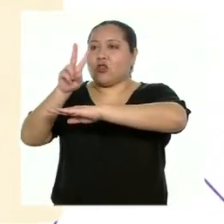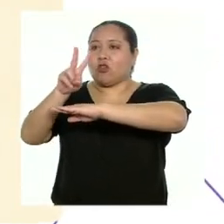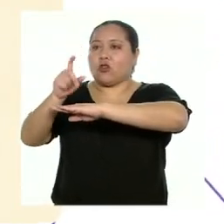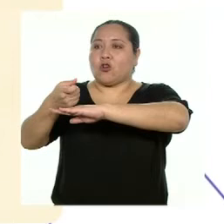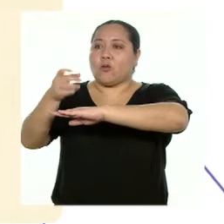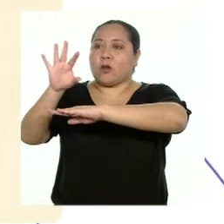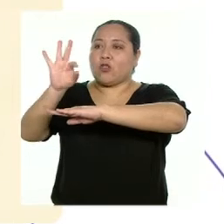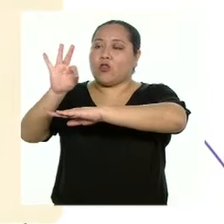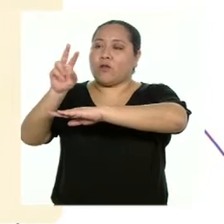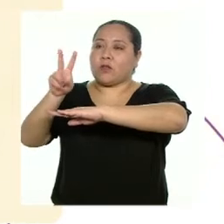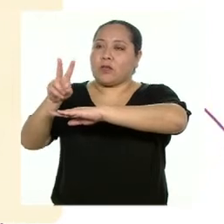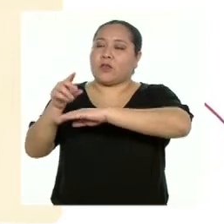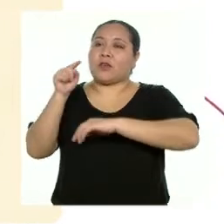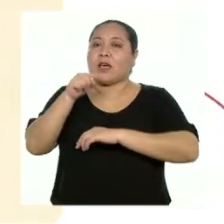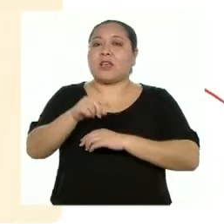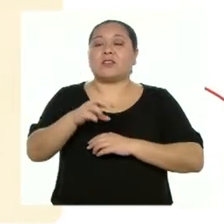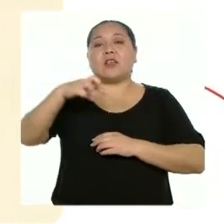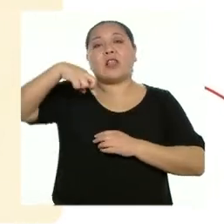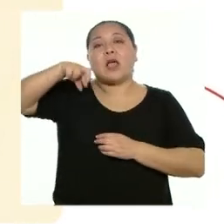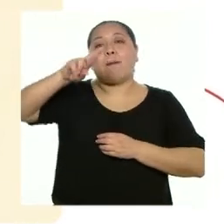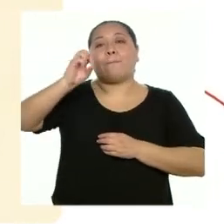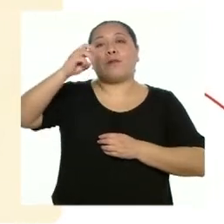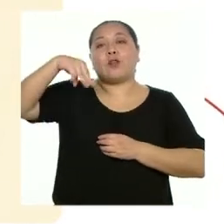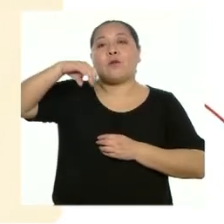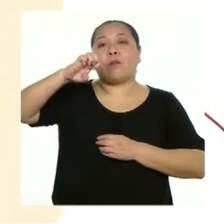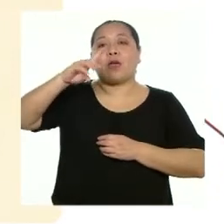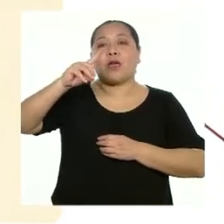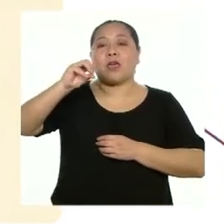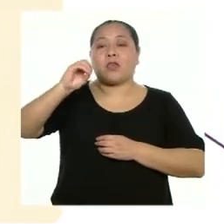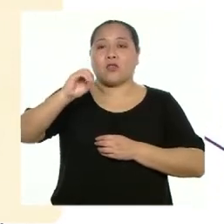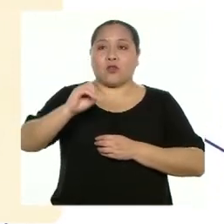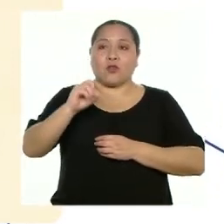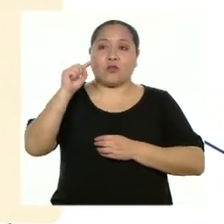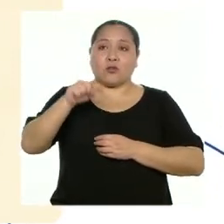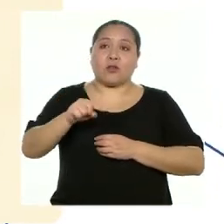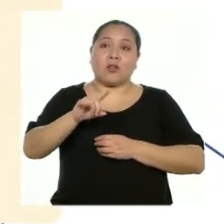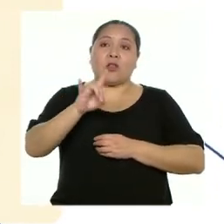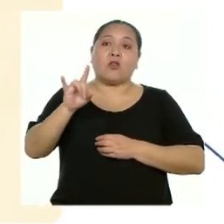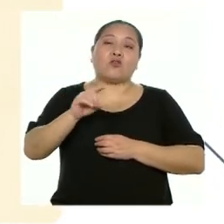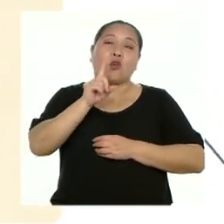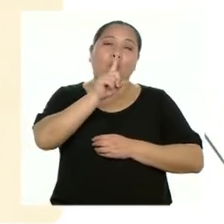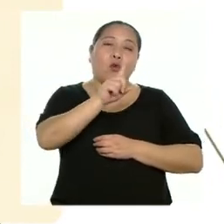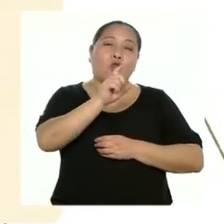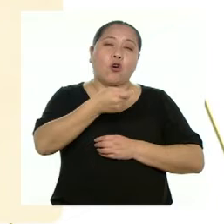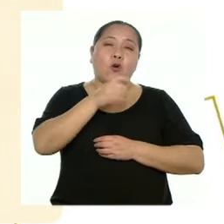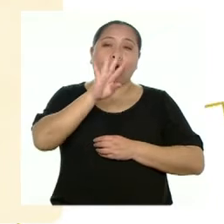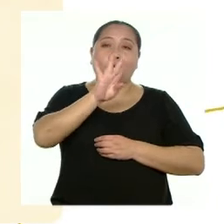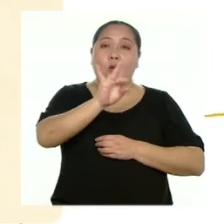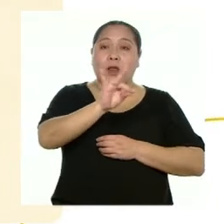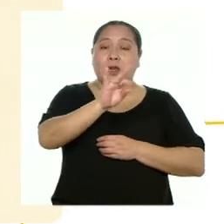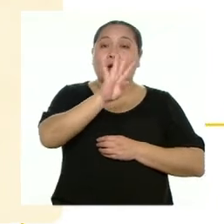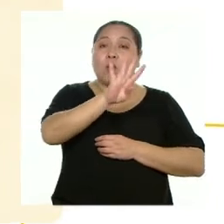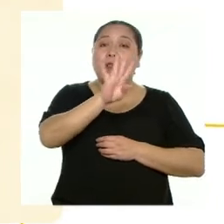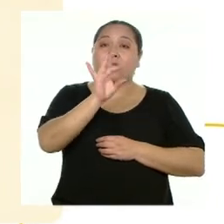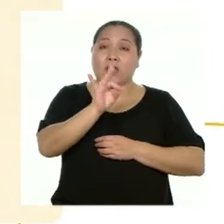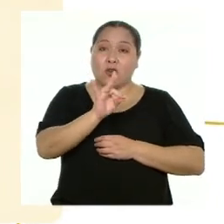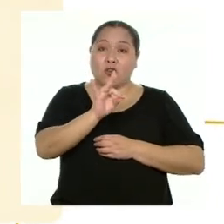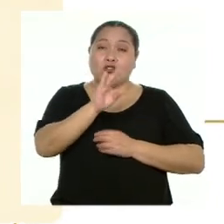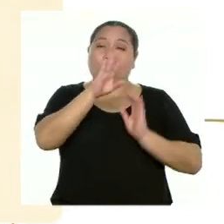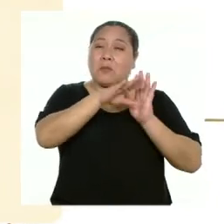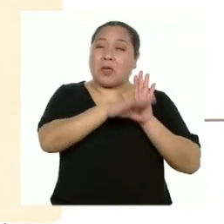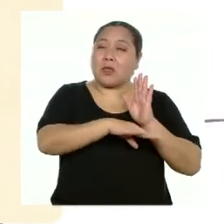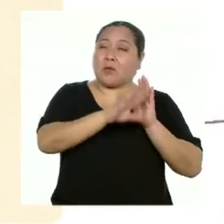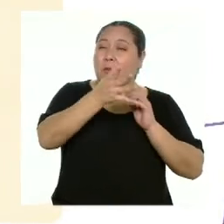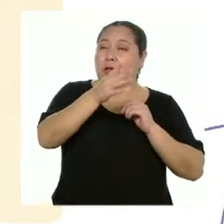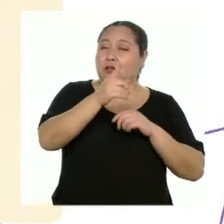Y esto significa, en promedio, la mayoría de los padres utilizan 1,48 horas como mínimo y